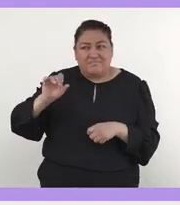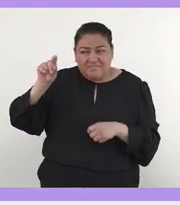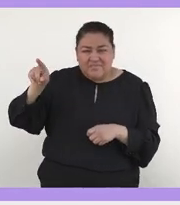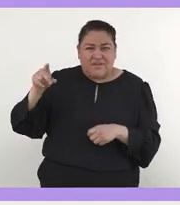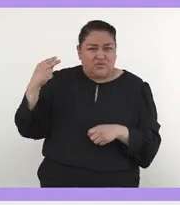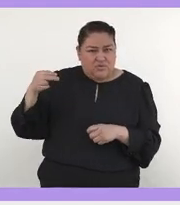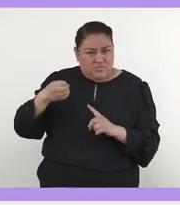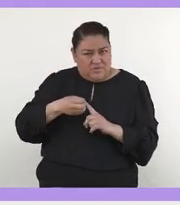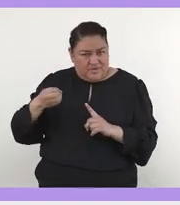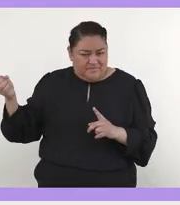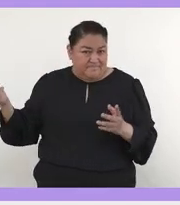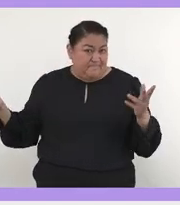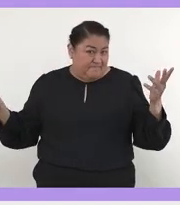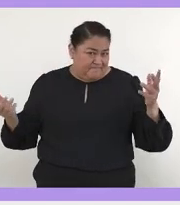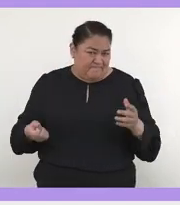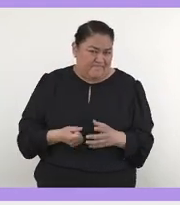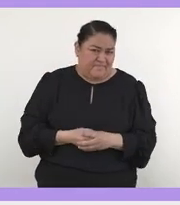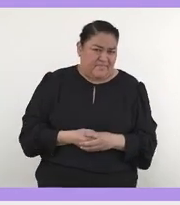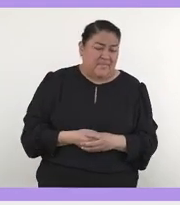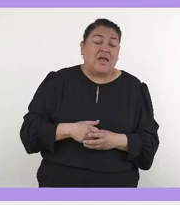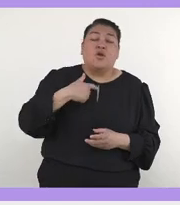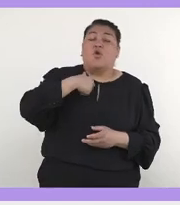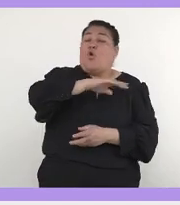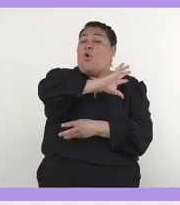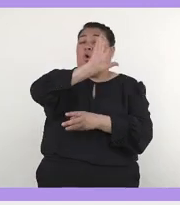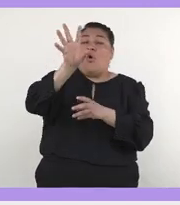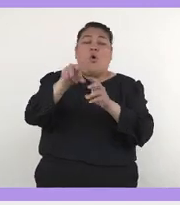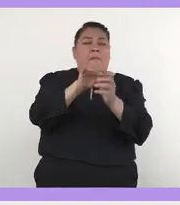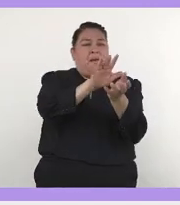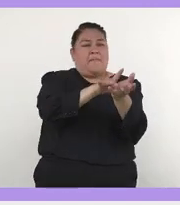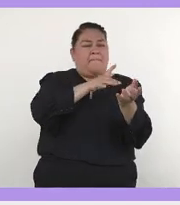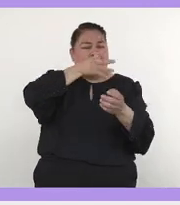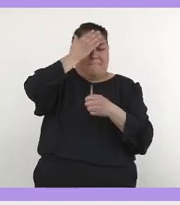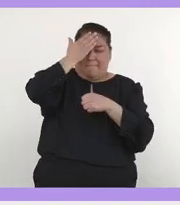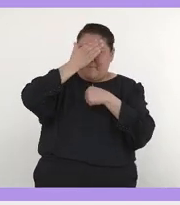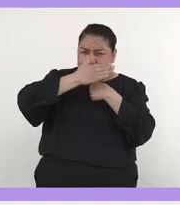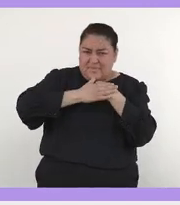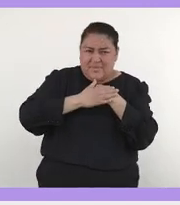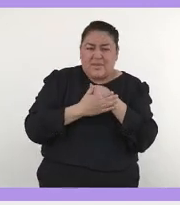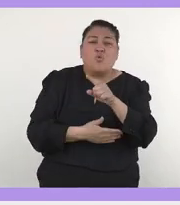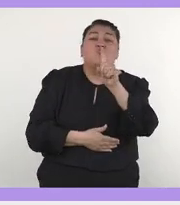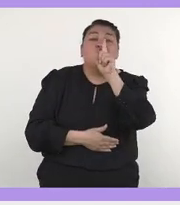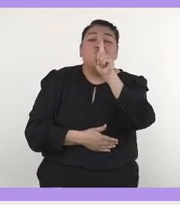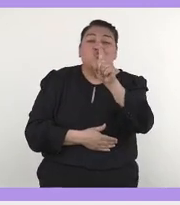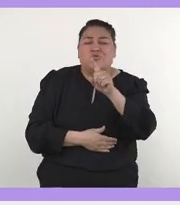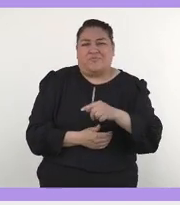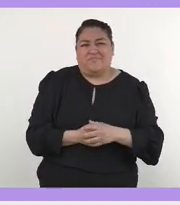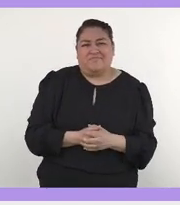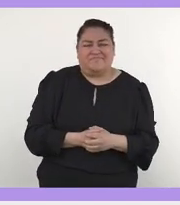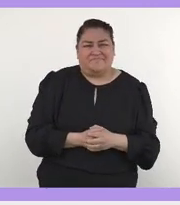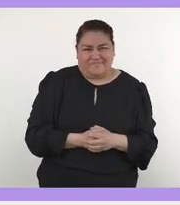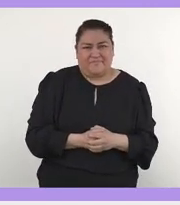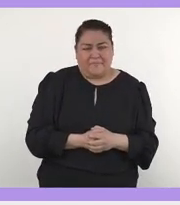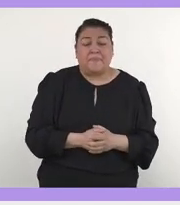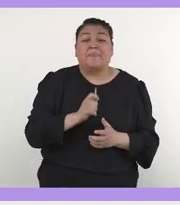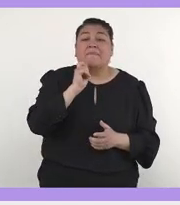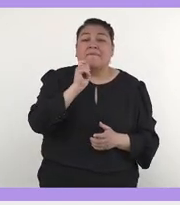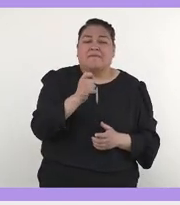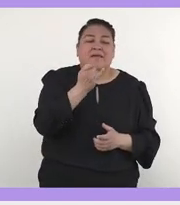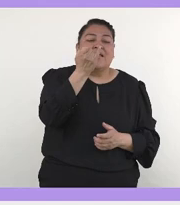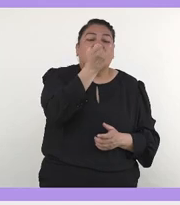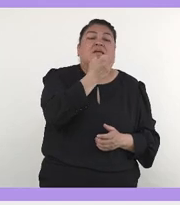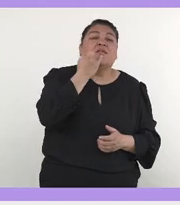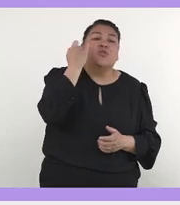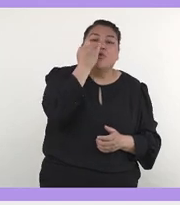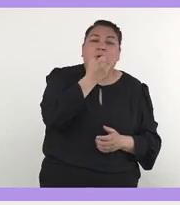que me encantaría que se quedaran de esto de todo el choro que les he mandado en el día de hoy lo único que me encantaría que ustedes supieran Es que la lengua es